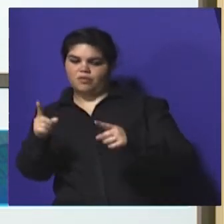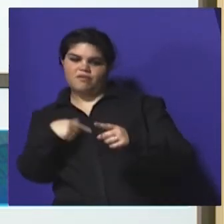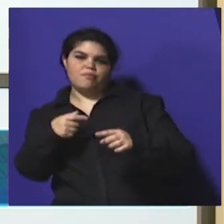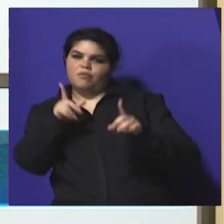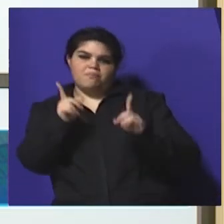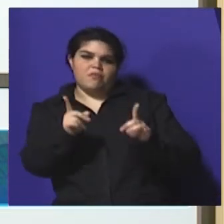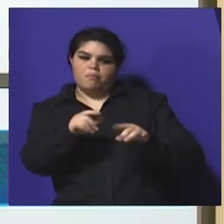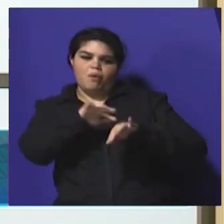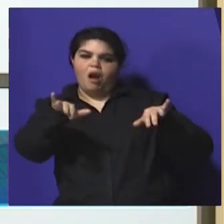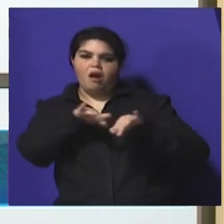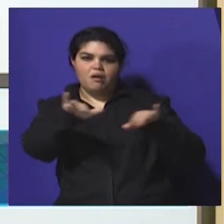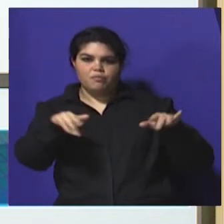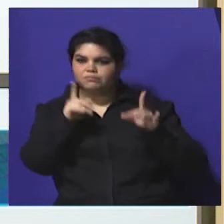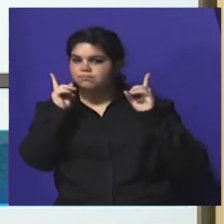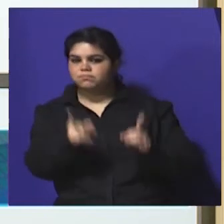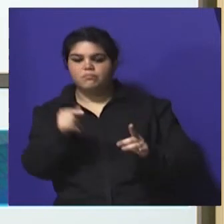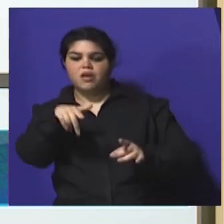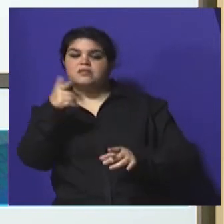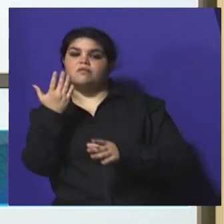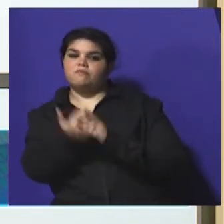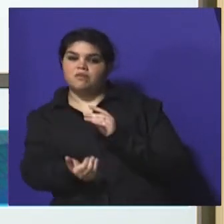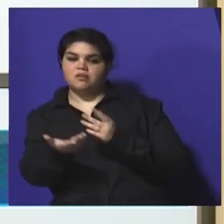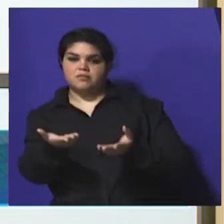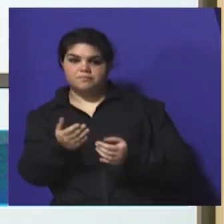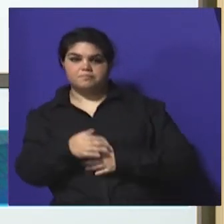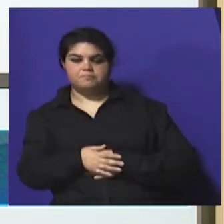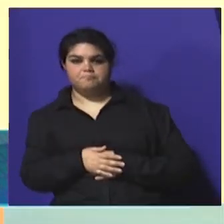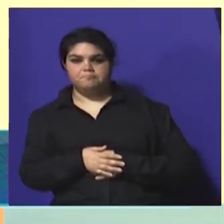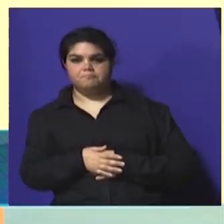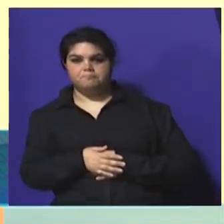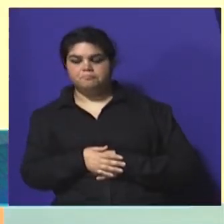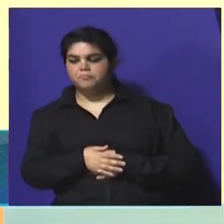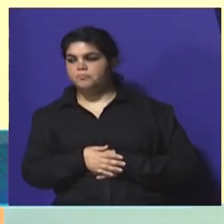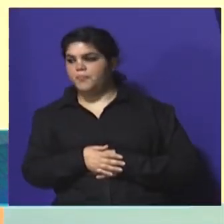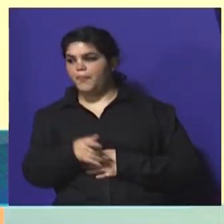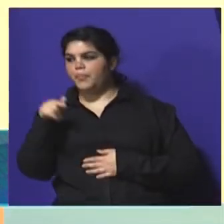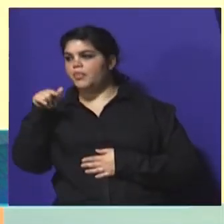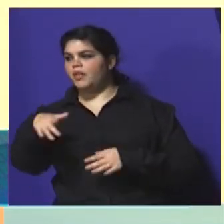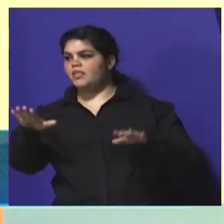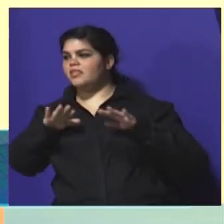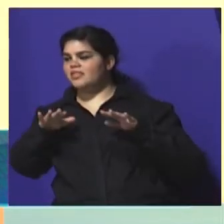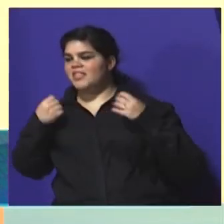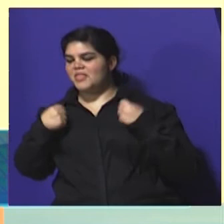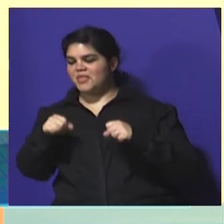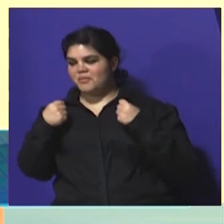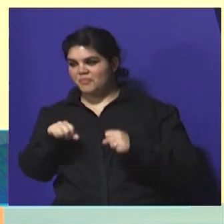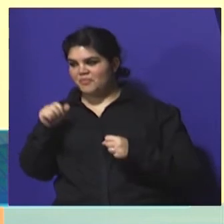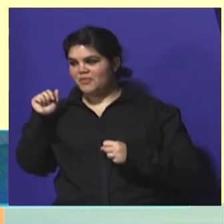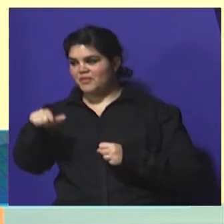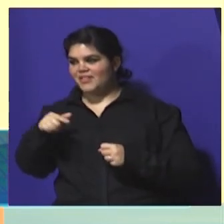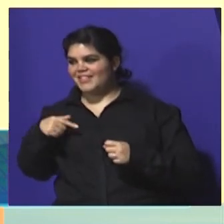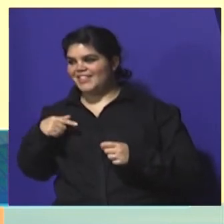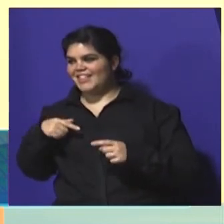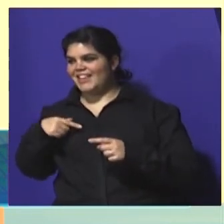mismo así que ese fue el error concreto eso es un deporte muy estratégico o sea uno prepara una